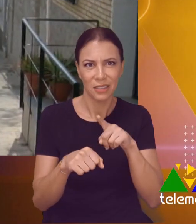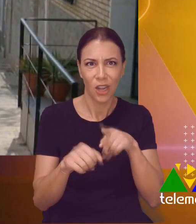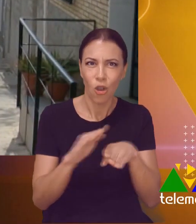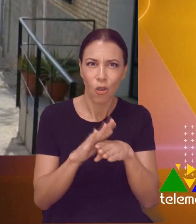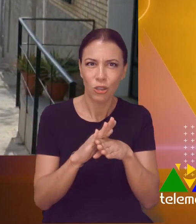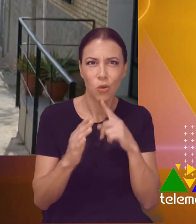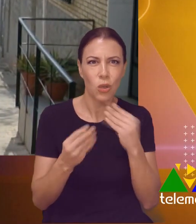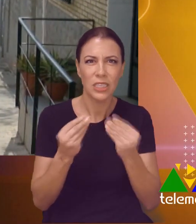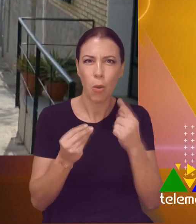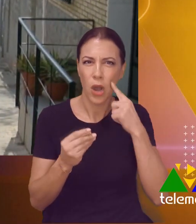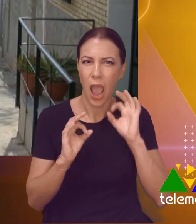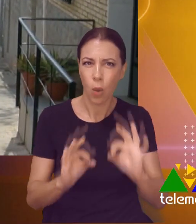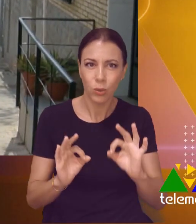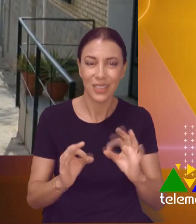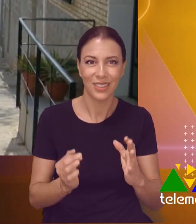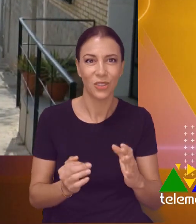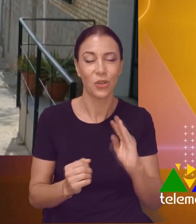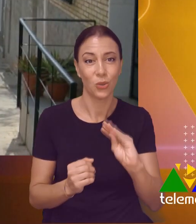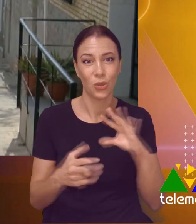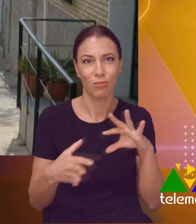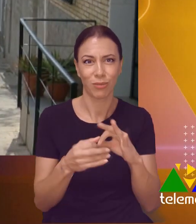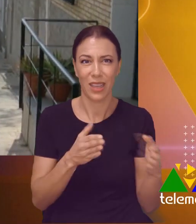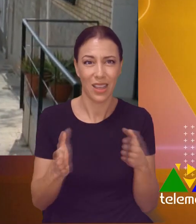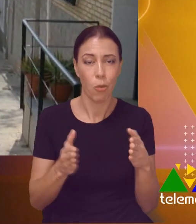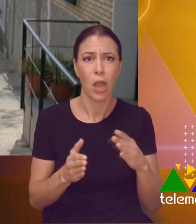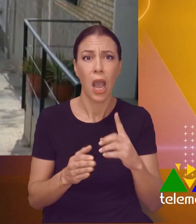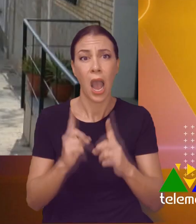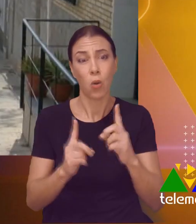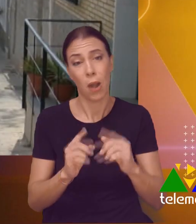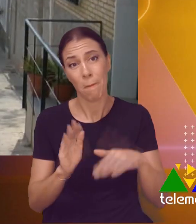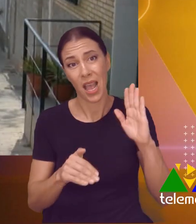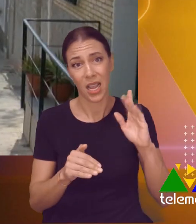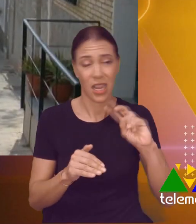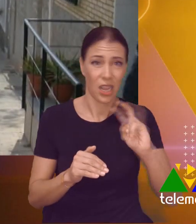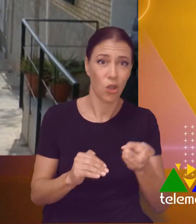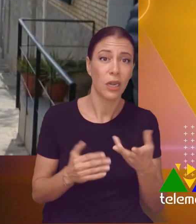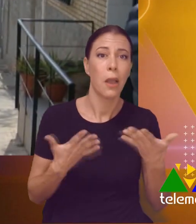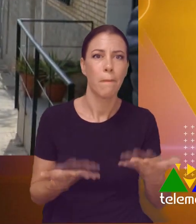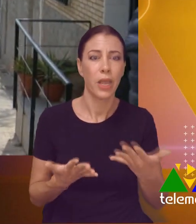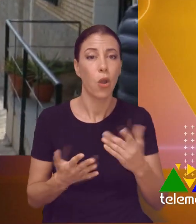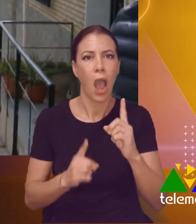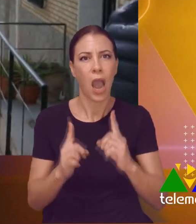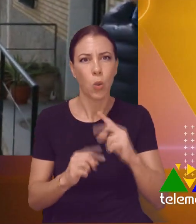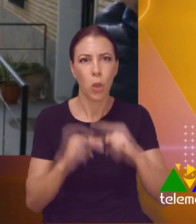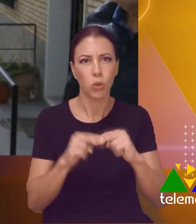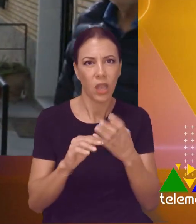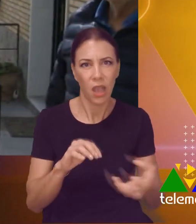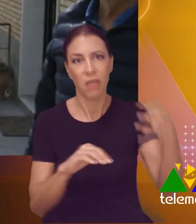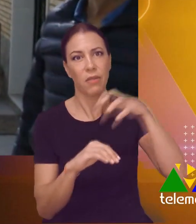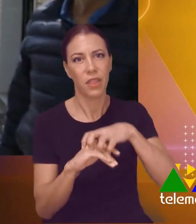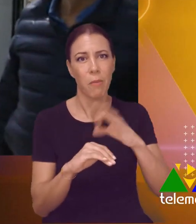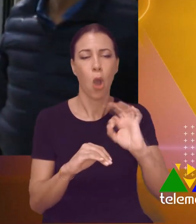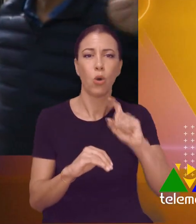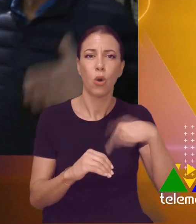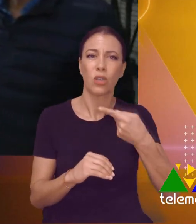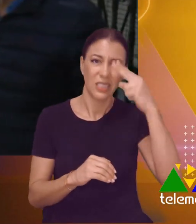¿no? Ese sabor auténtico a la casa de antes. Y algunas, más que otras, lógicamente, algunas se han construido encima, otras